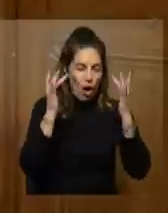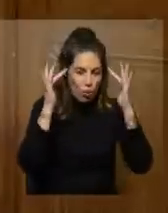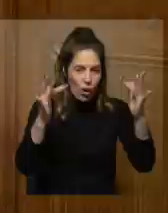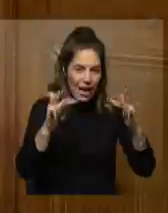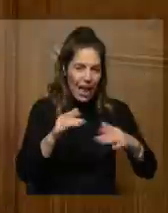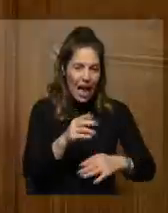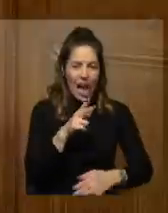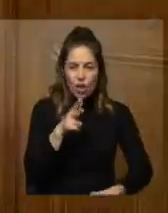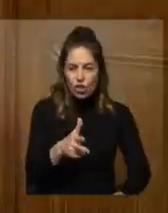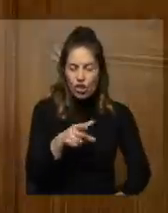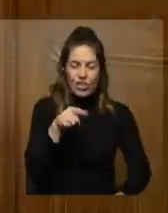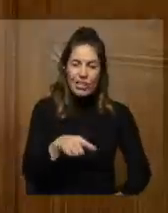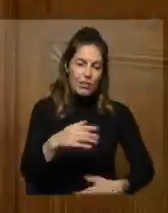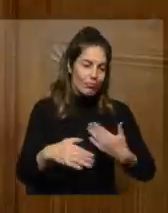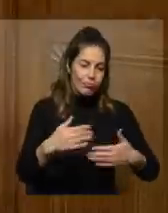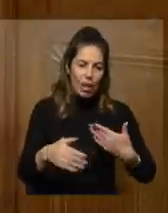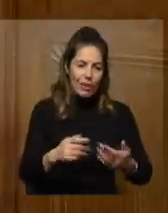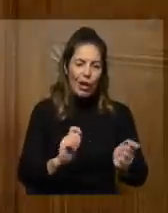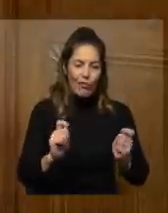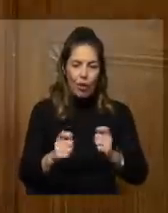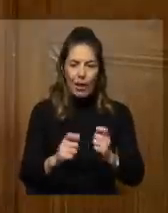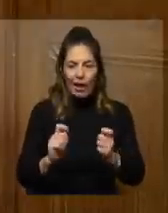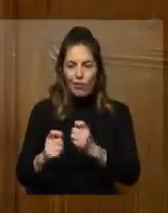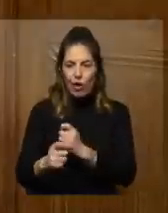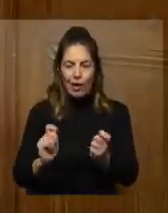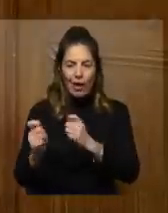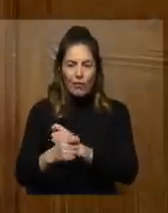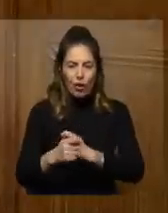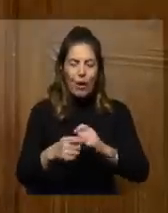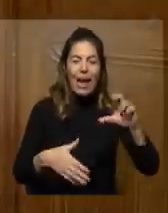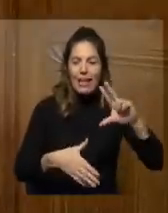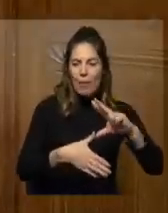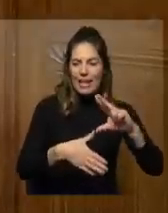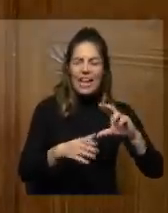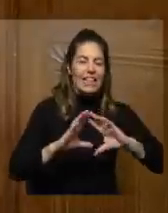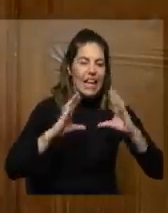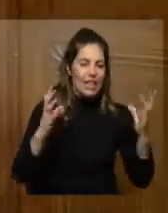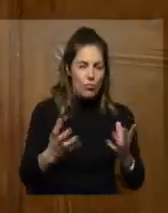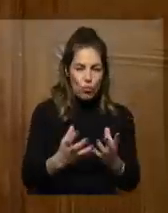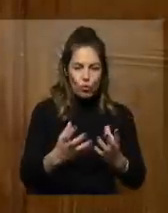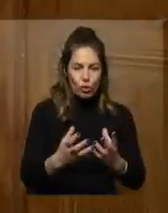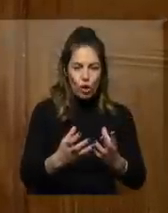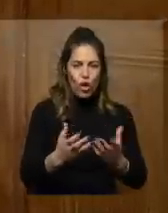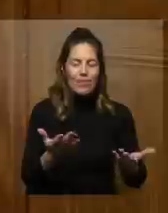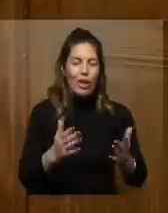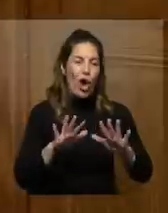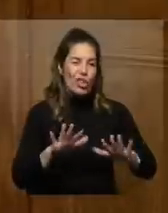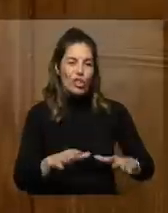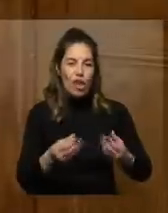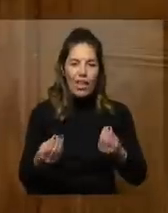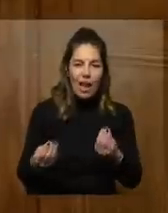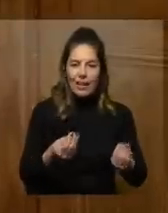y así vamos con reformas y reformas en América Latina y el mundo condicionadas